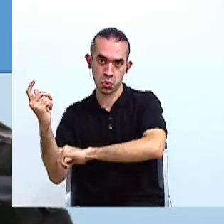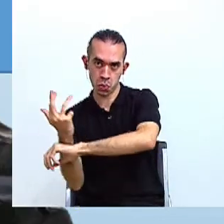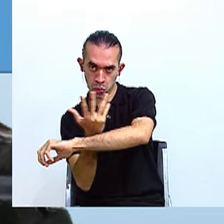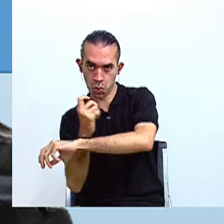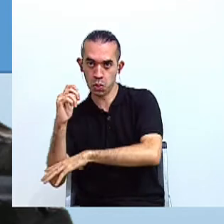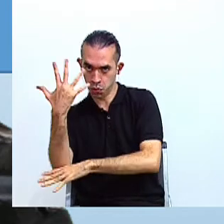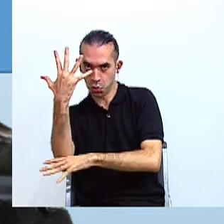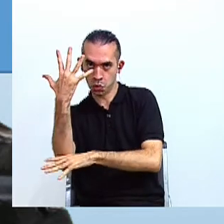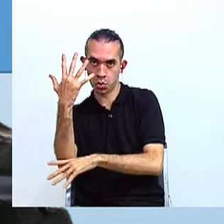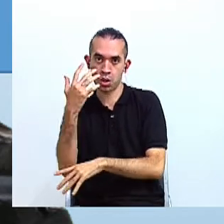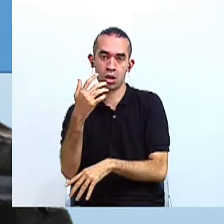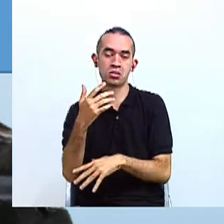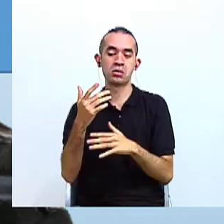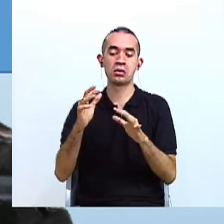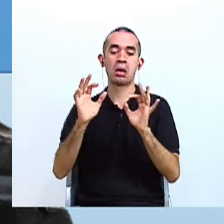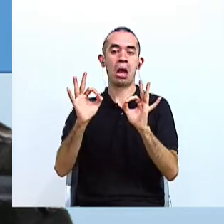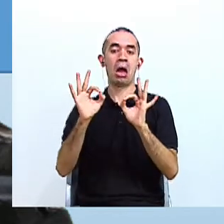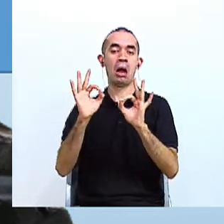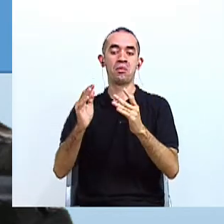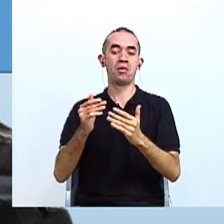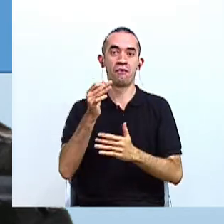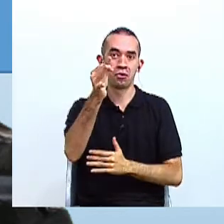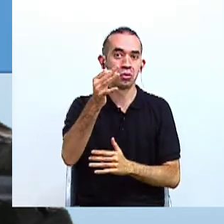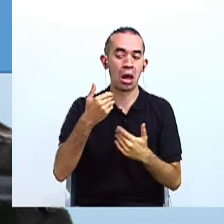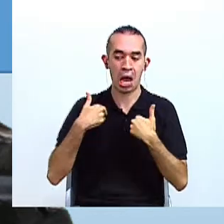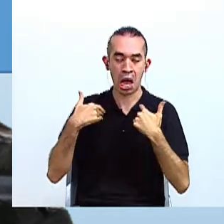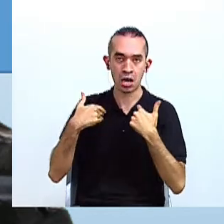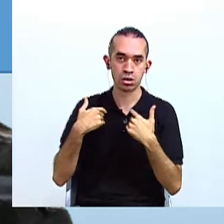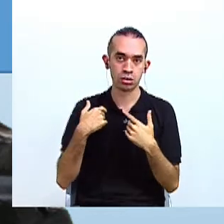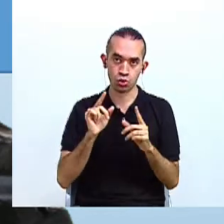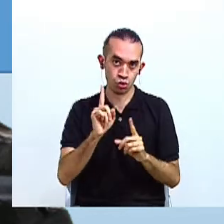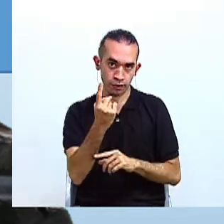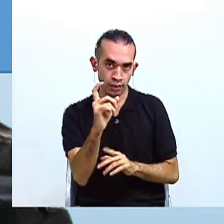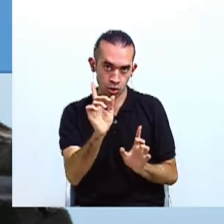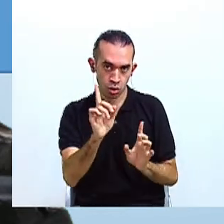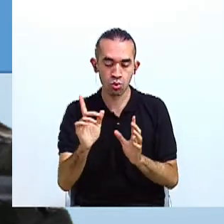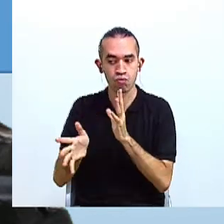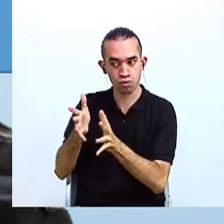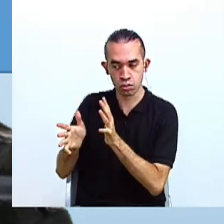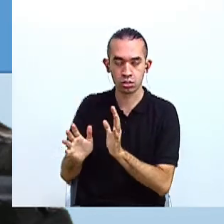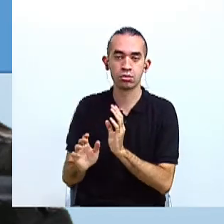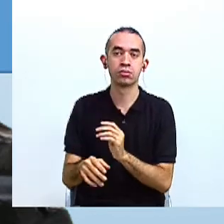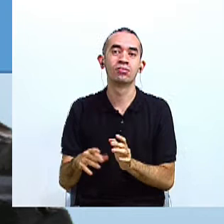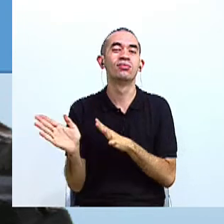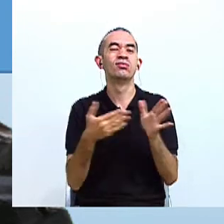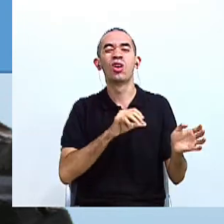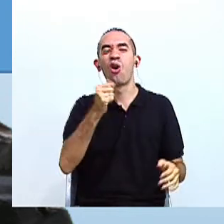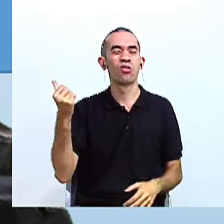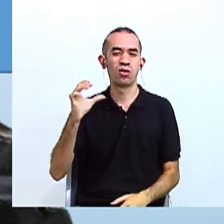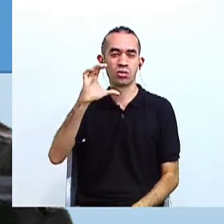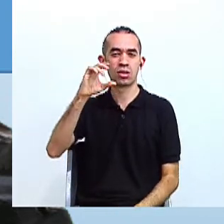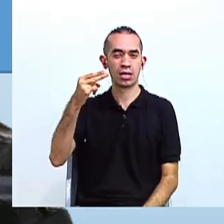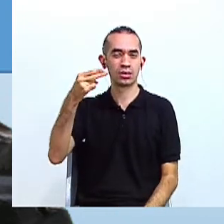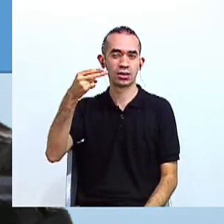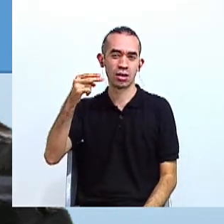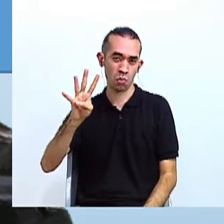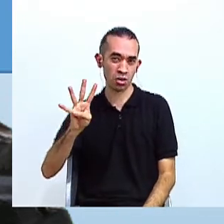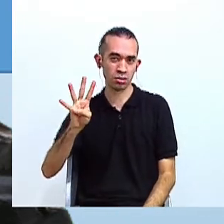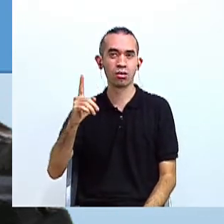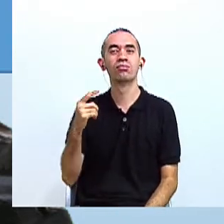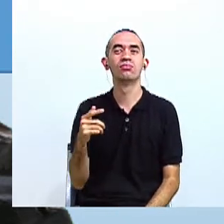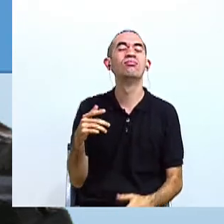recursos en el futuro. Y viendo más gases que contaminan el ambiente, tenemos ahora el gas metano, en un segundo